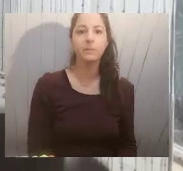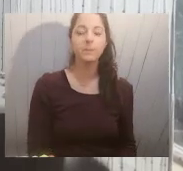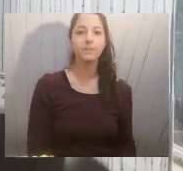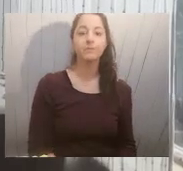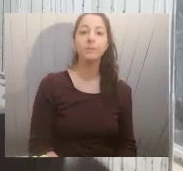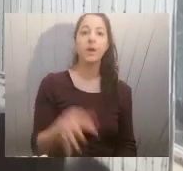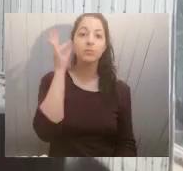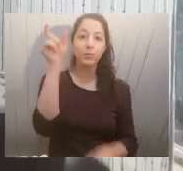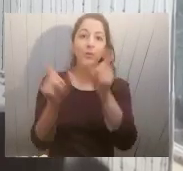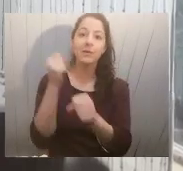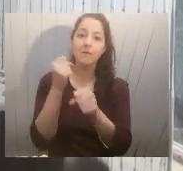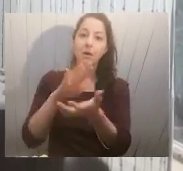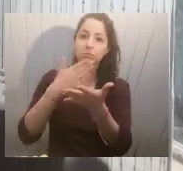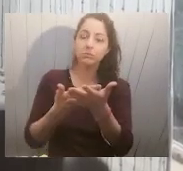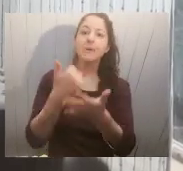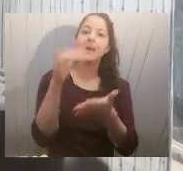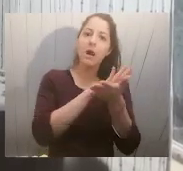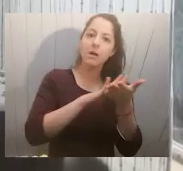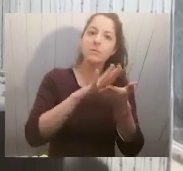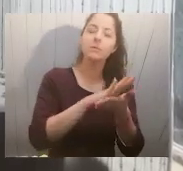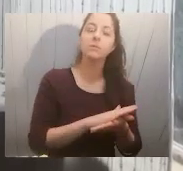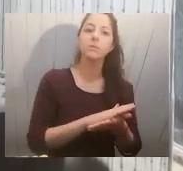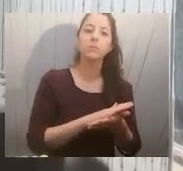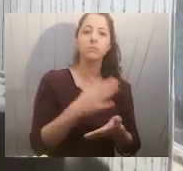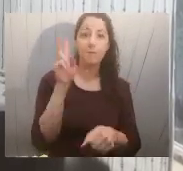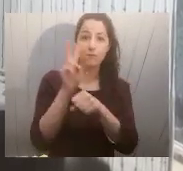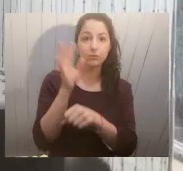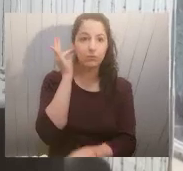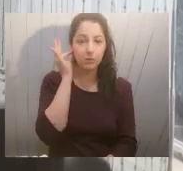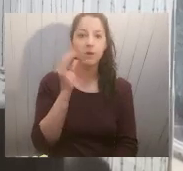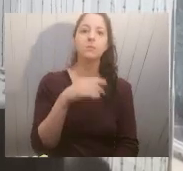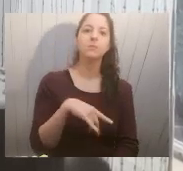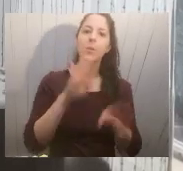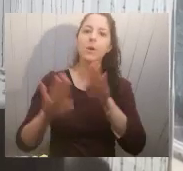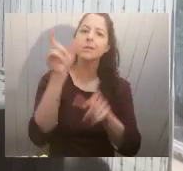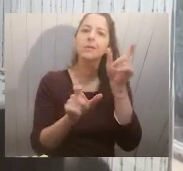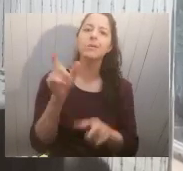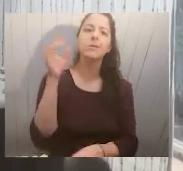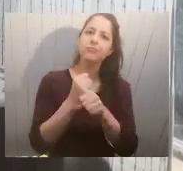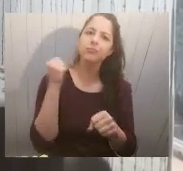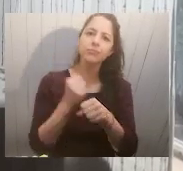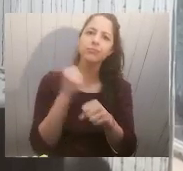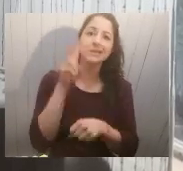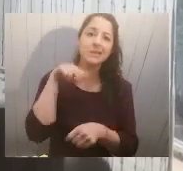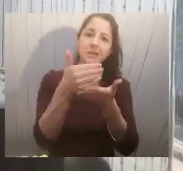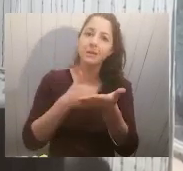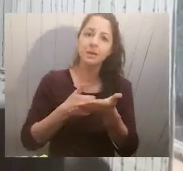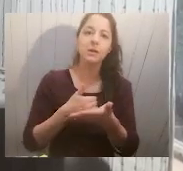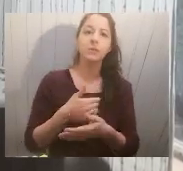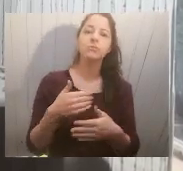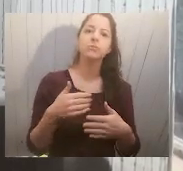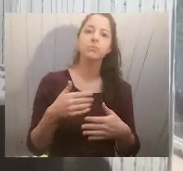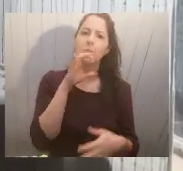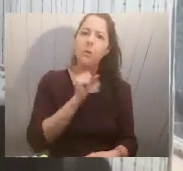binarias, homosexuales. A las trabajadoras de la salud y del aseo. A las profesoras. A las cuidadoras que trabajan sin